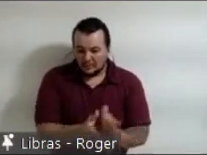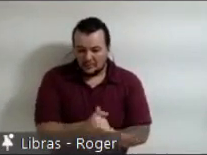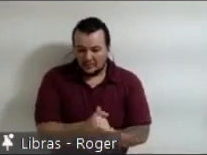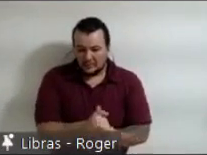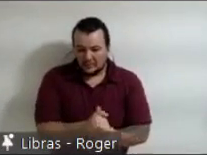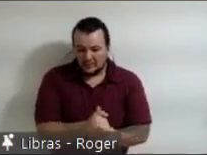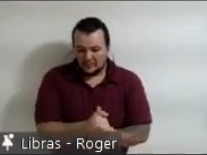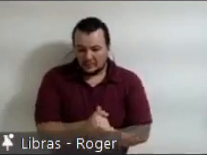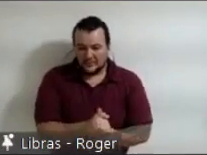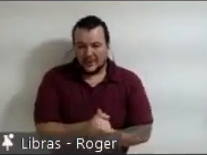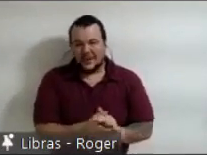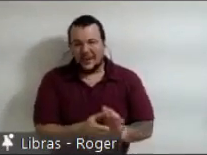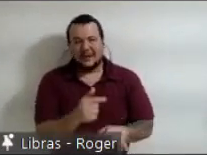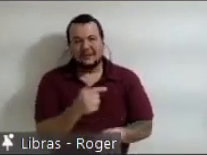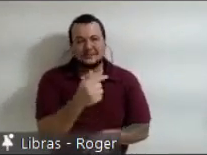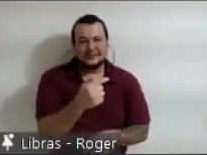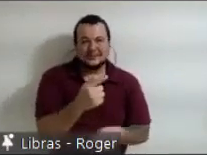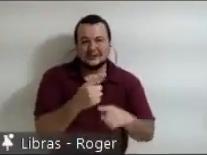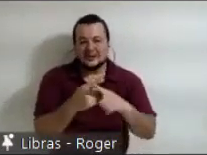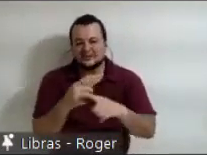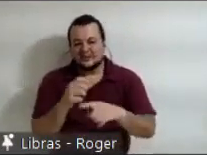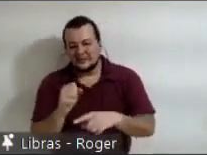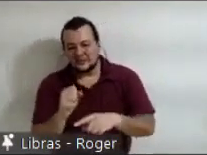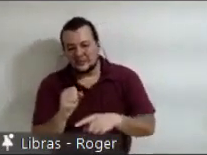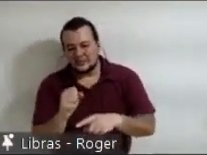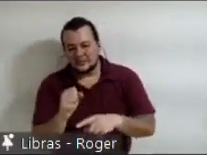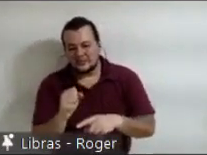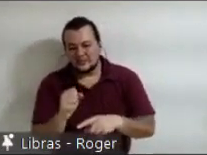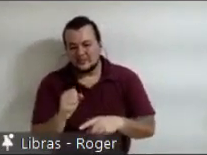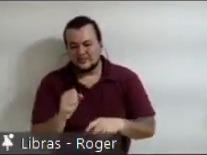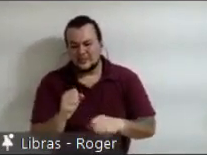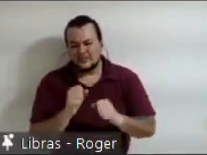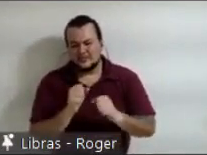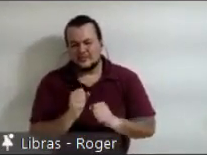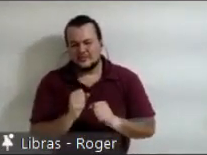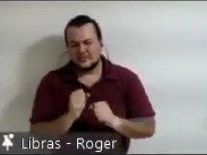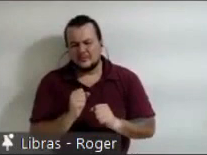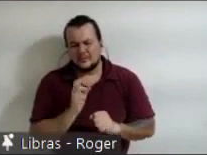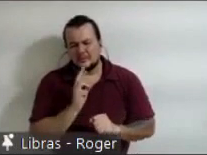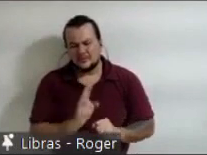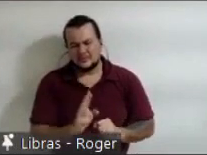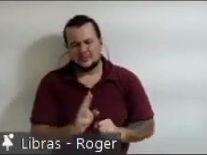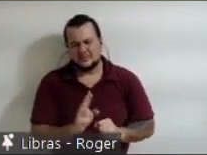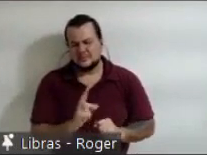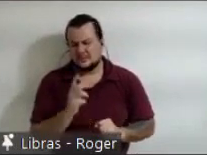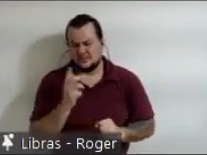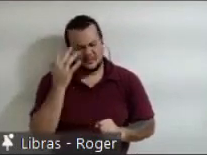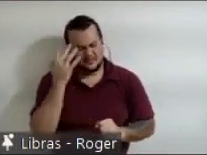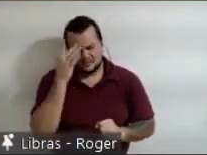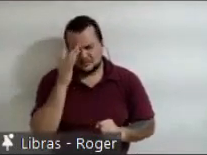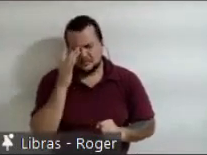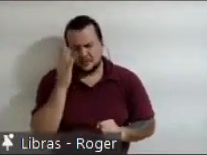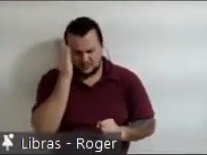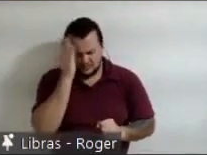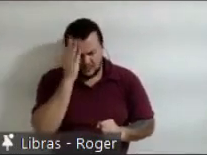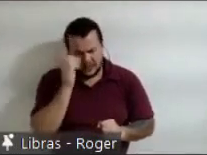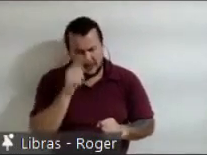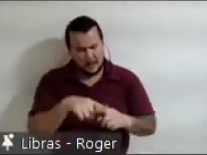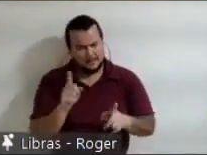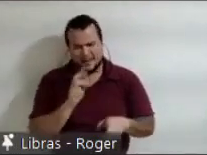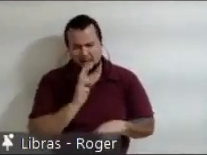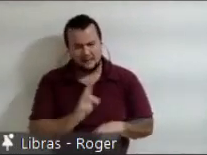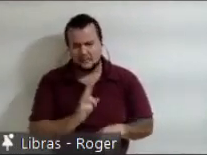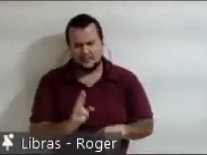puedo decir profe y es que usted no sabe si si yo si sé pero no te lo voy a decir es como un acto de crueldad escondo mi